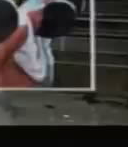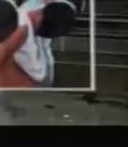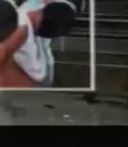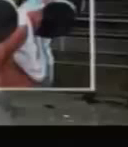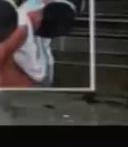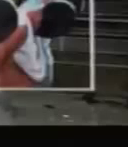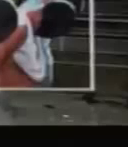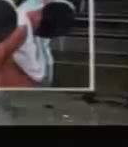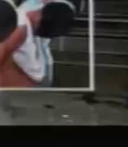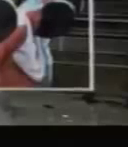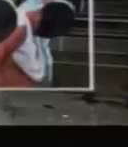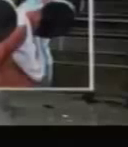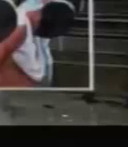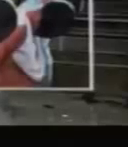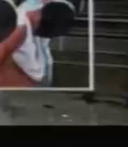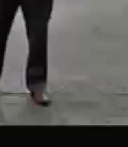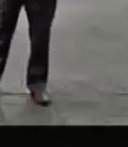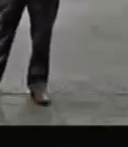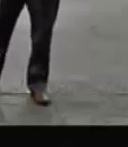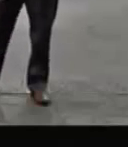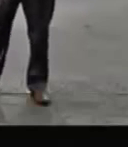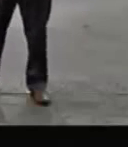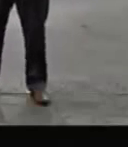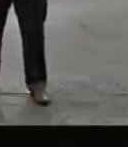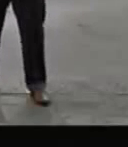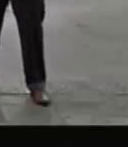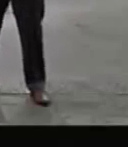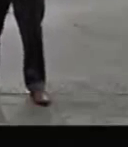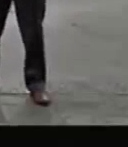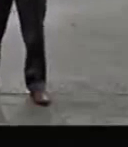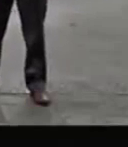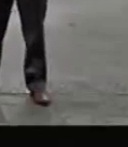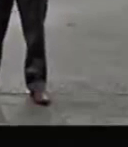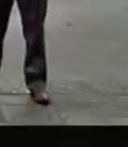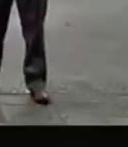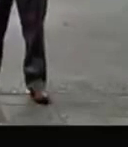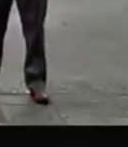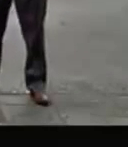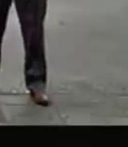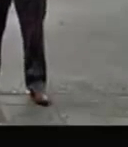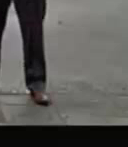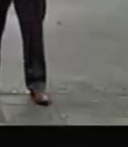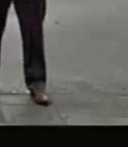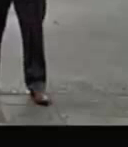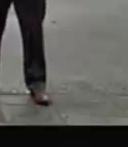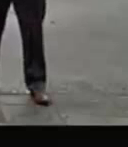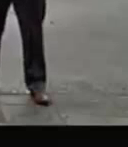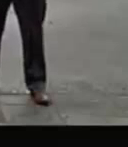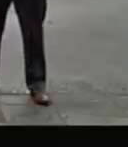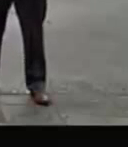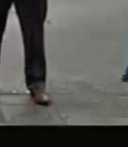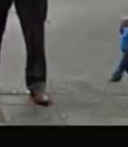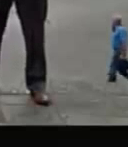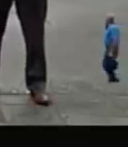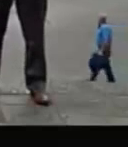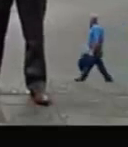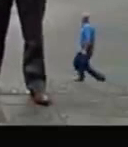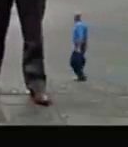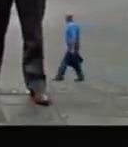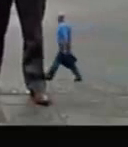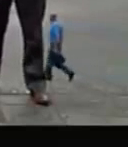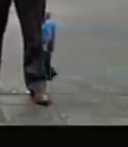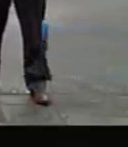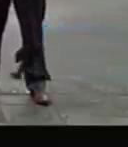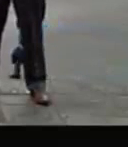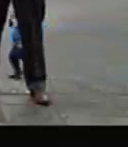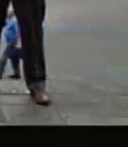grupos irregulares. Tras el cierre fronterizo, alrededor de 1.400 colombianos fueron deportados, mientras